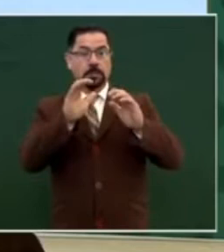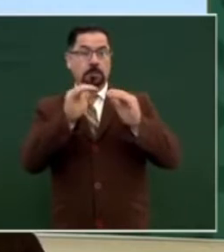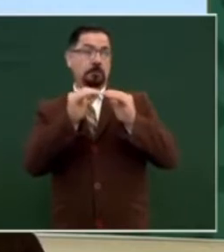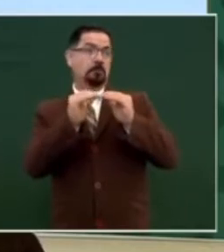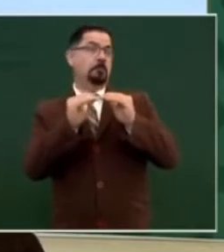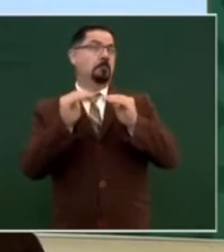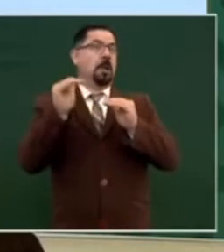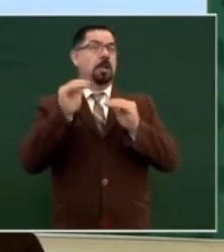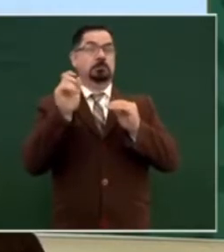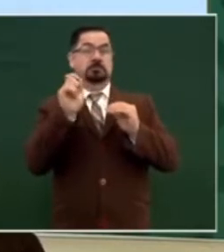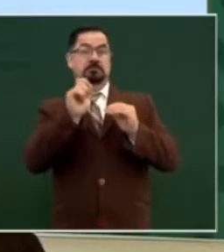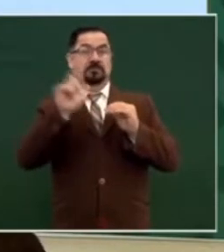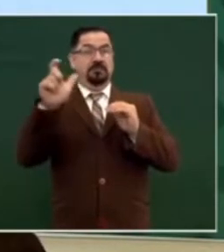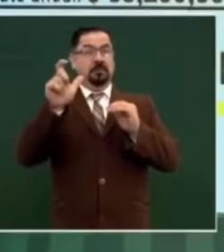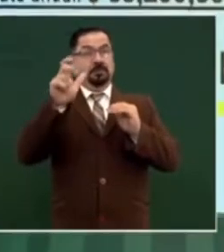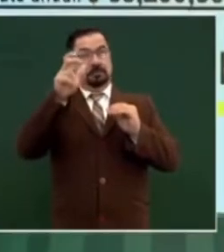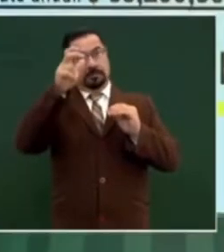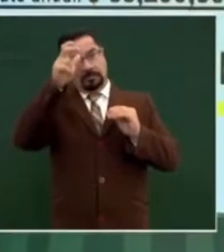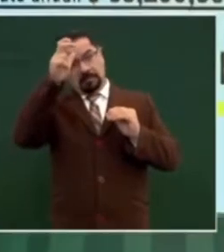muy inteligente